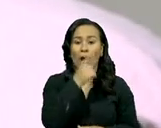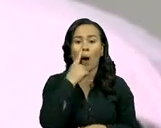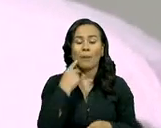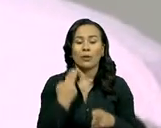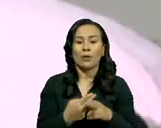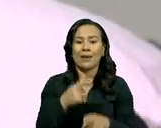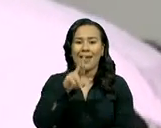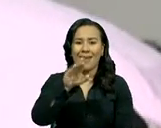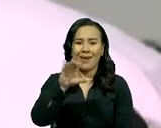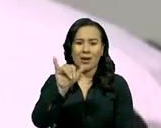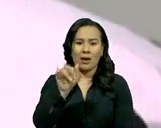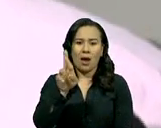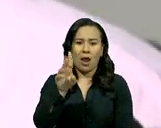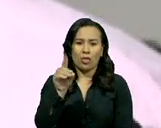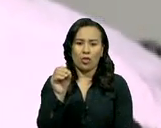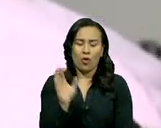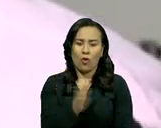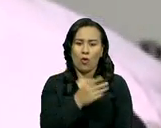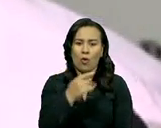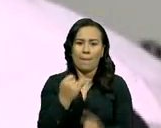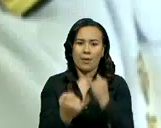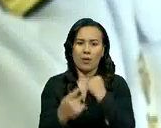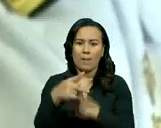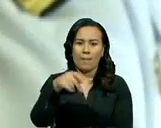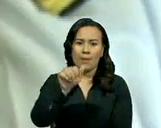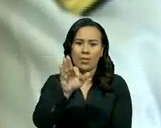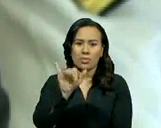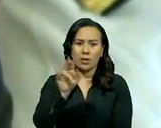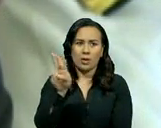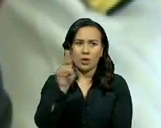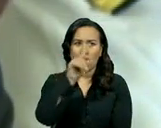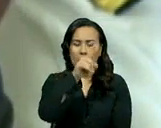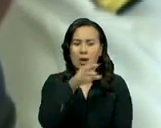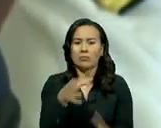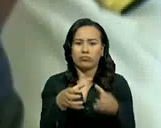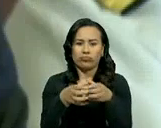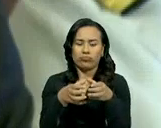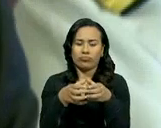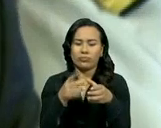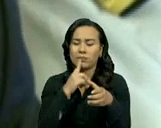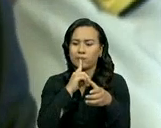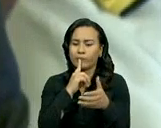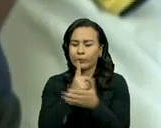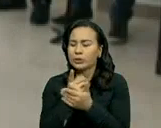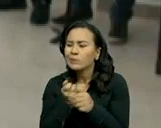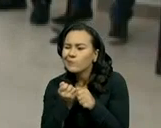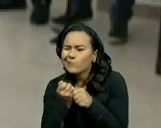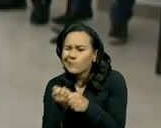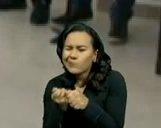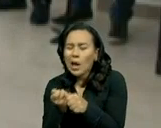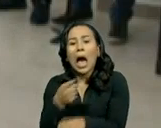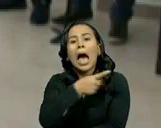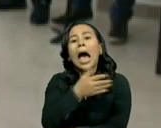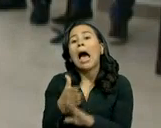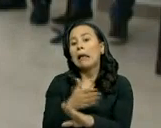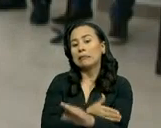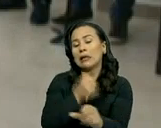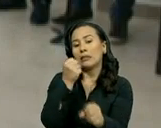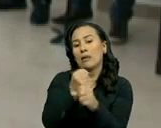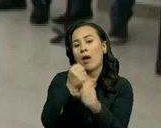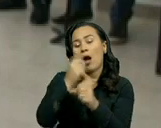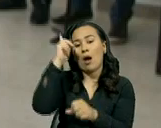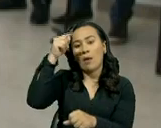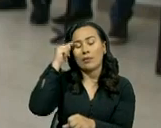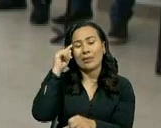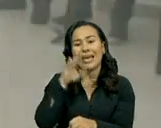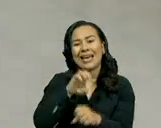fue canciller de la República durante el gobierno anterior y al cual se lo acusa del cometimiento de un presunto delito de instigación, no acudió la tarde de este jueves 18 de abril